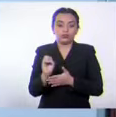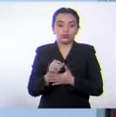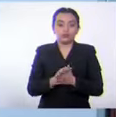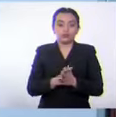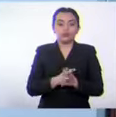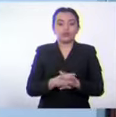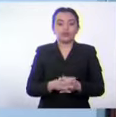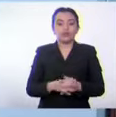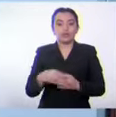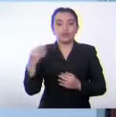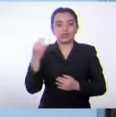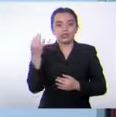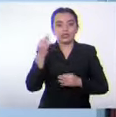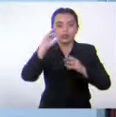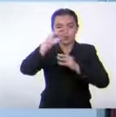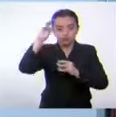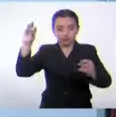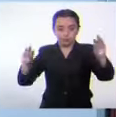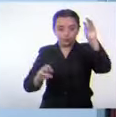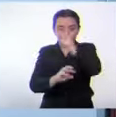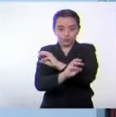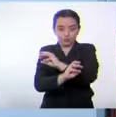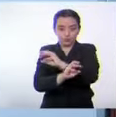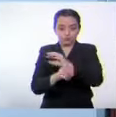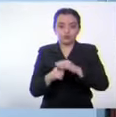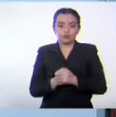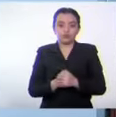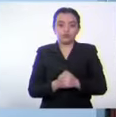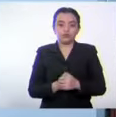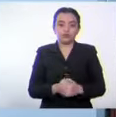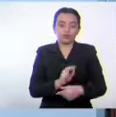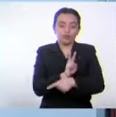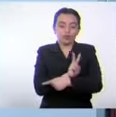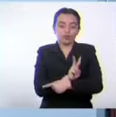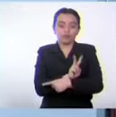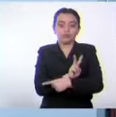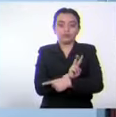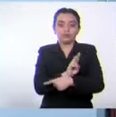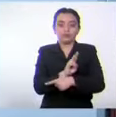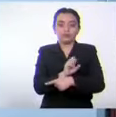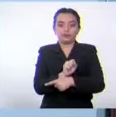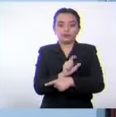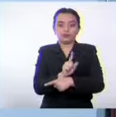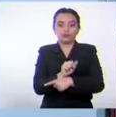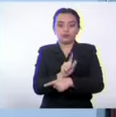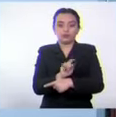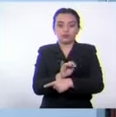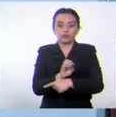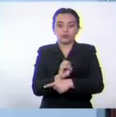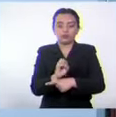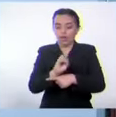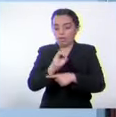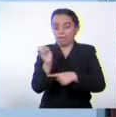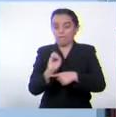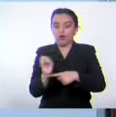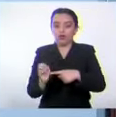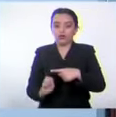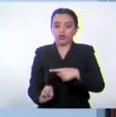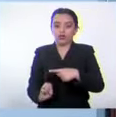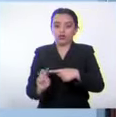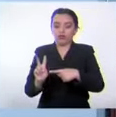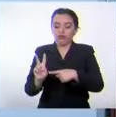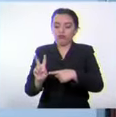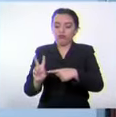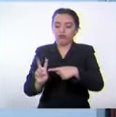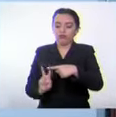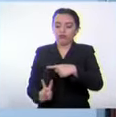el volumen de soluto es igual al porcentaje volumen sobre